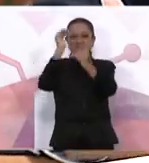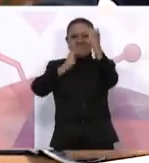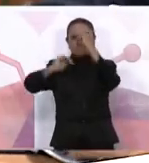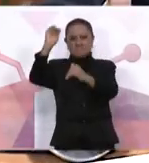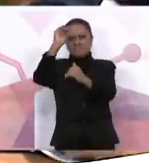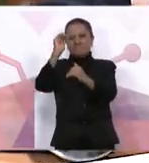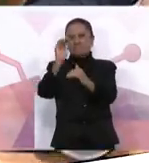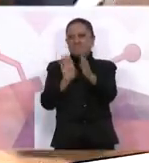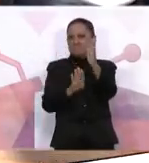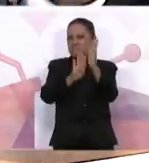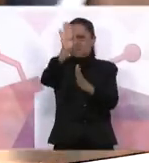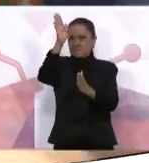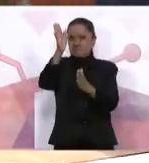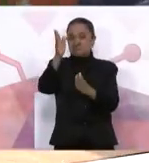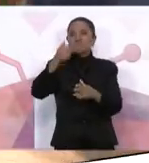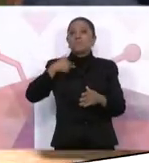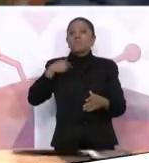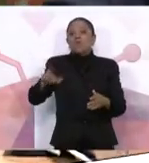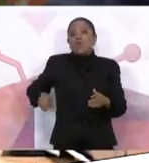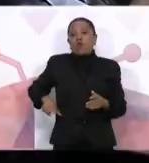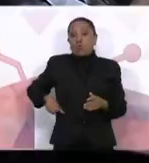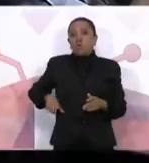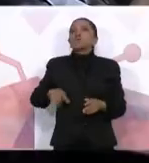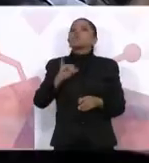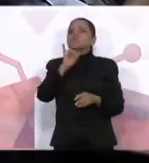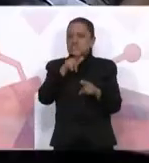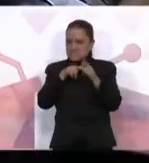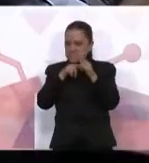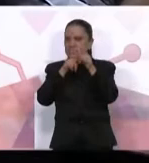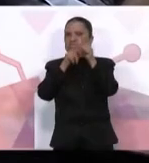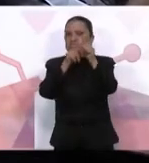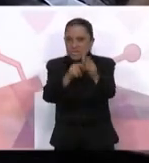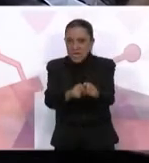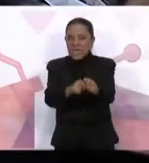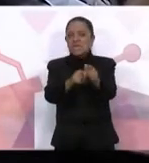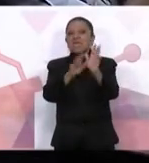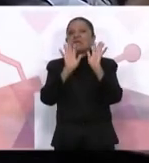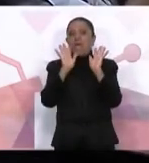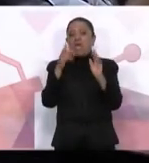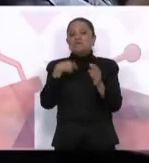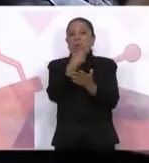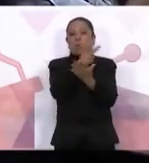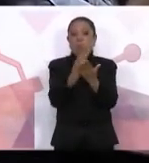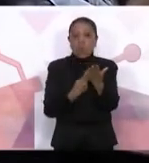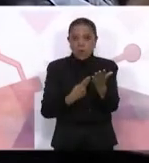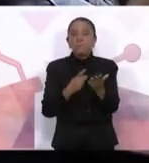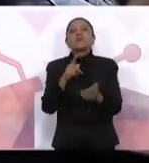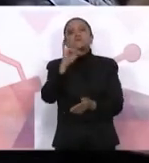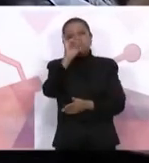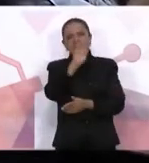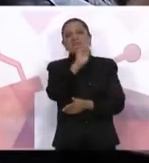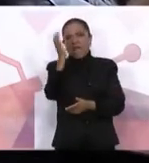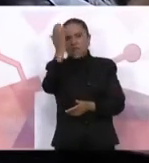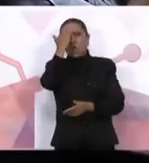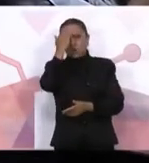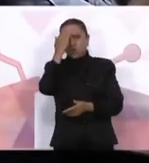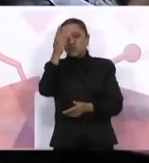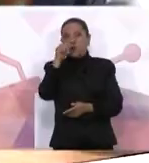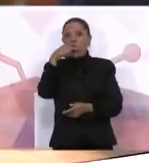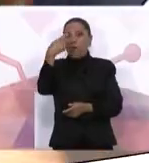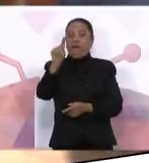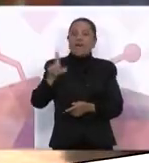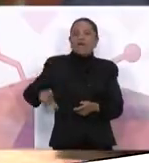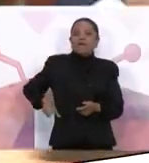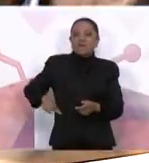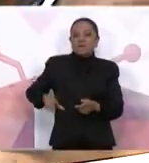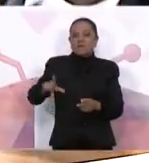en mi gobierno se continuará es uno de los programas que reconozco el gobierno de graco el apoyo a las mujeres emprendedoras vamos